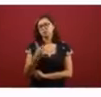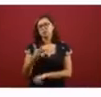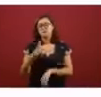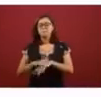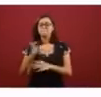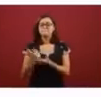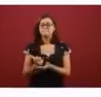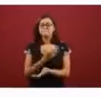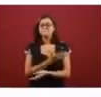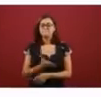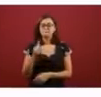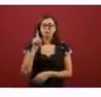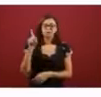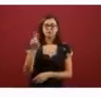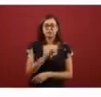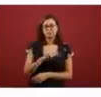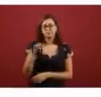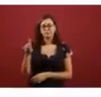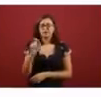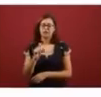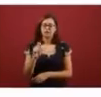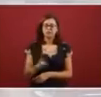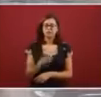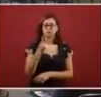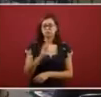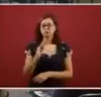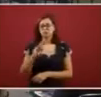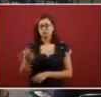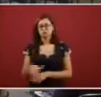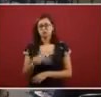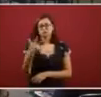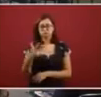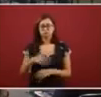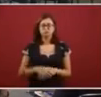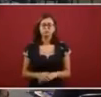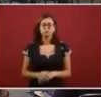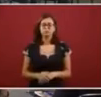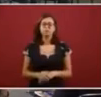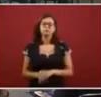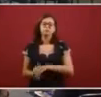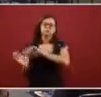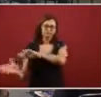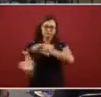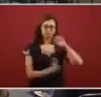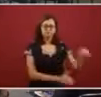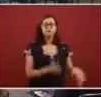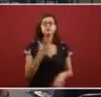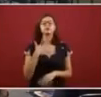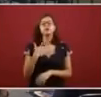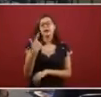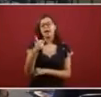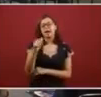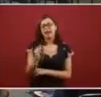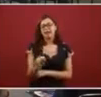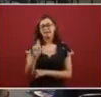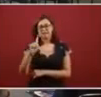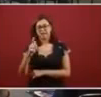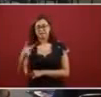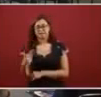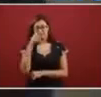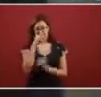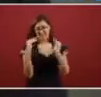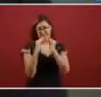caro en Churumuco, Michoacán, 22.98. ¿Quién es quién? En el gas LP, en los tanques